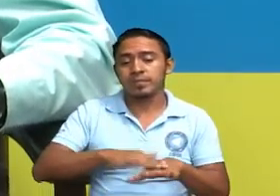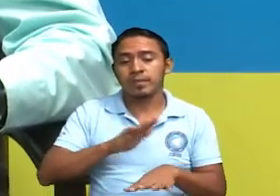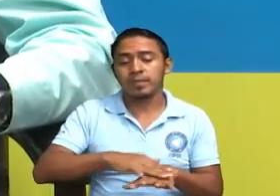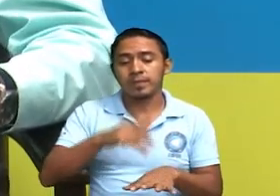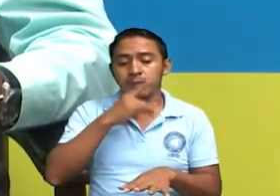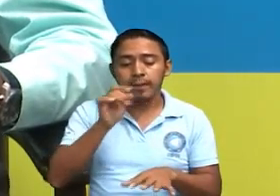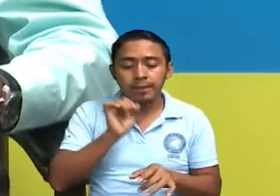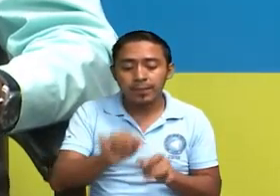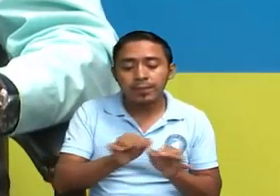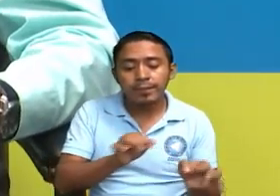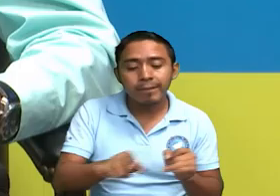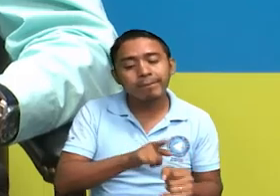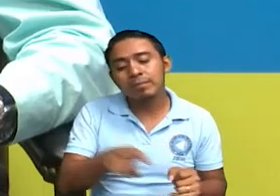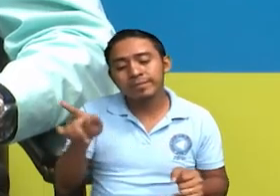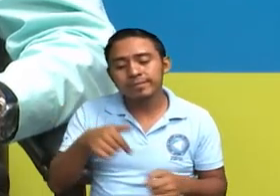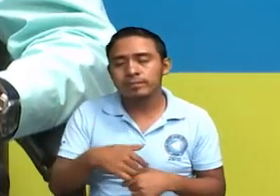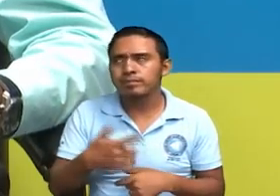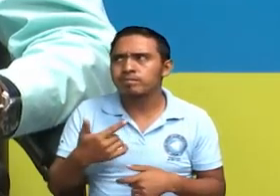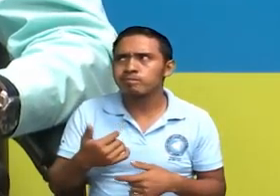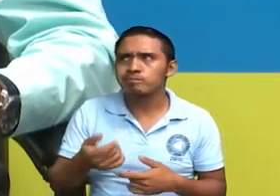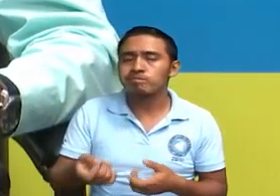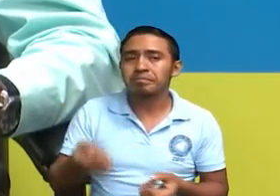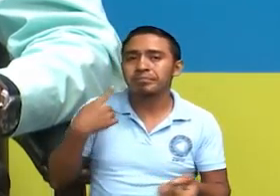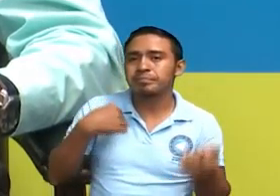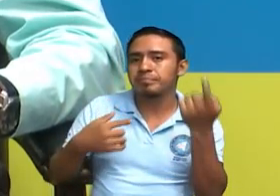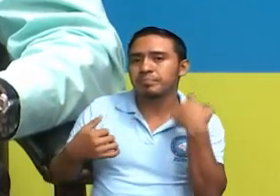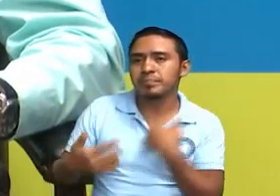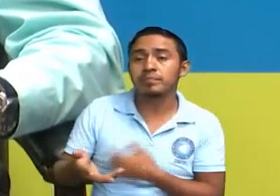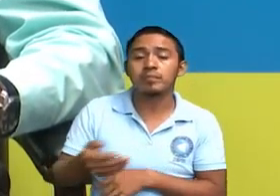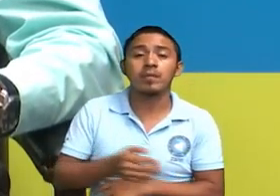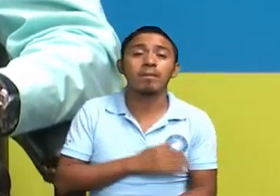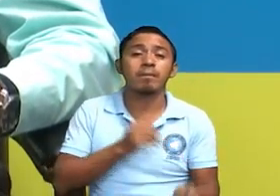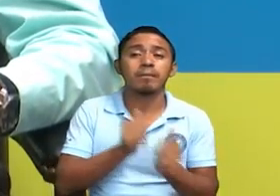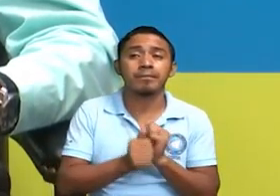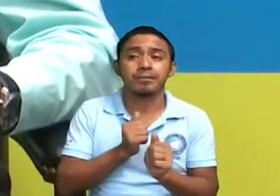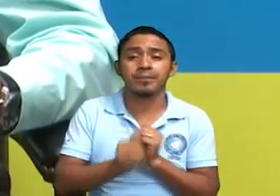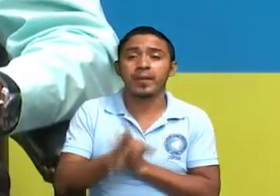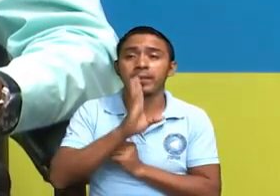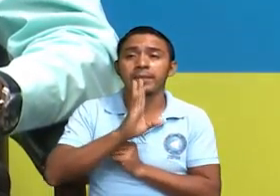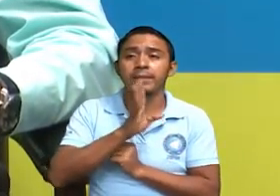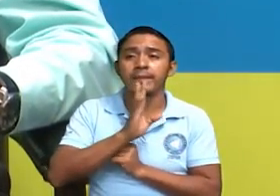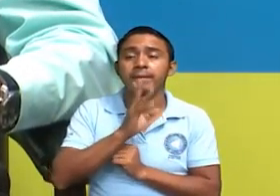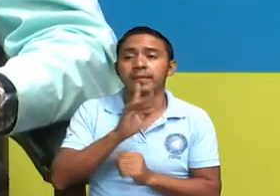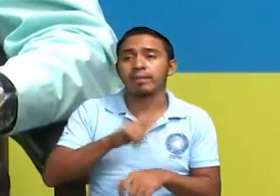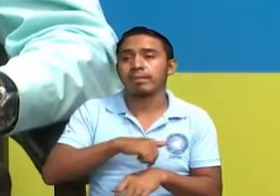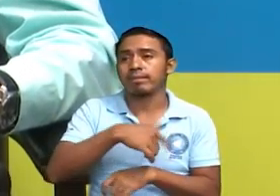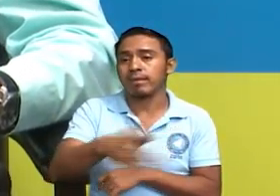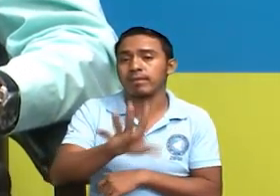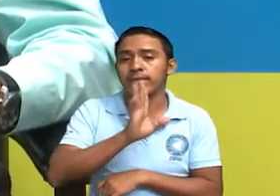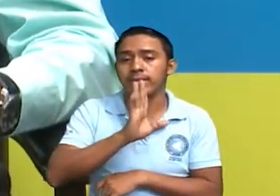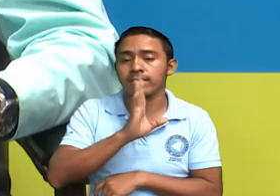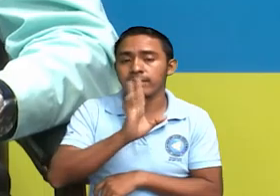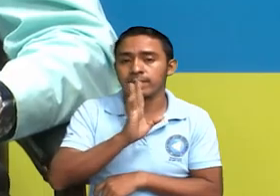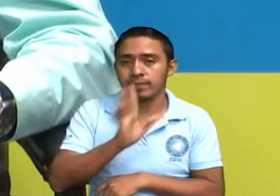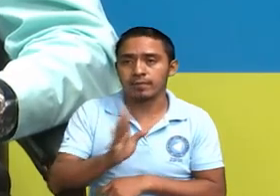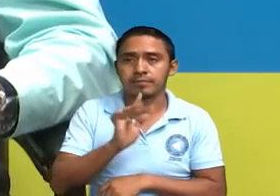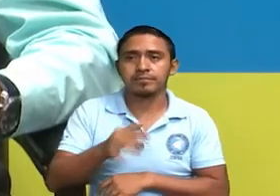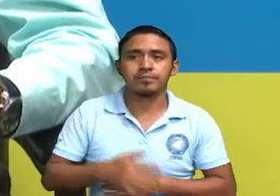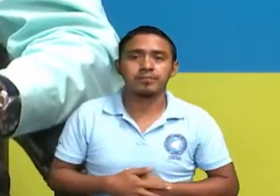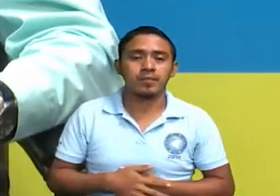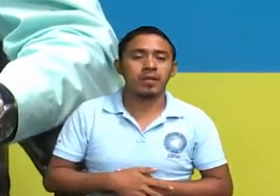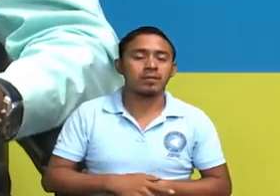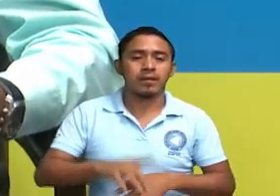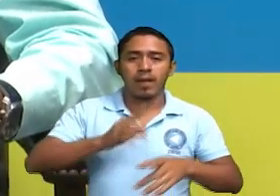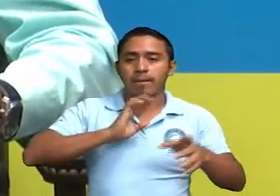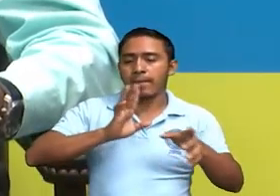padre o su madre, cuando tiene problemas al hablar, o sea, tarda en hablar. Cuando no habla en forma